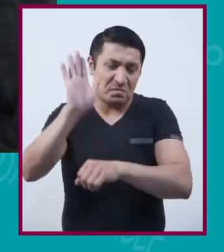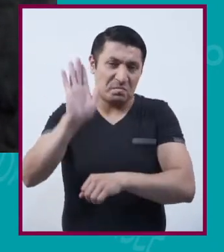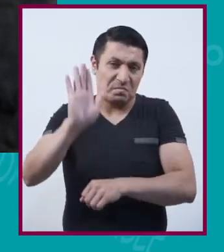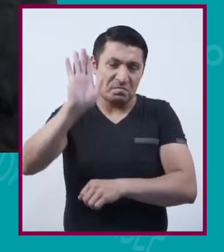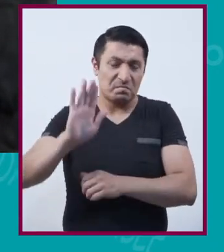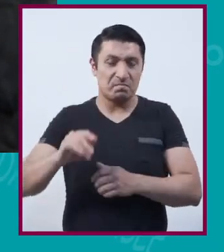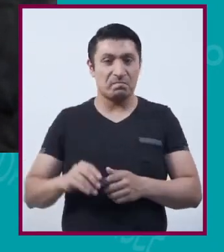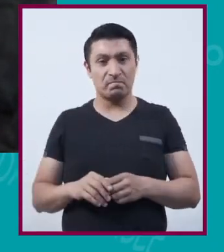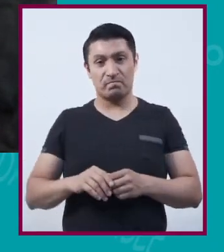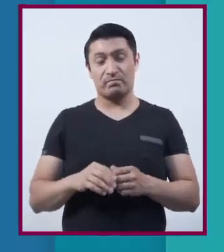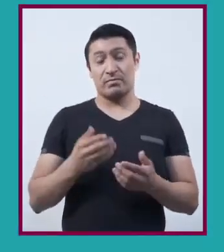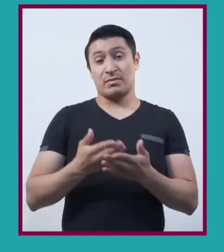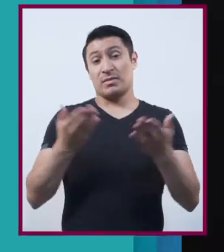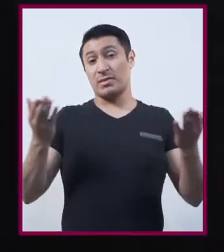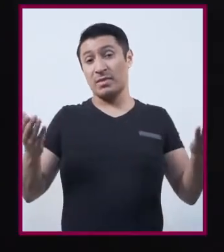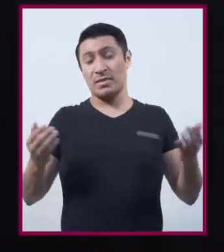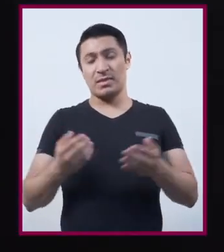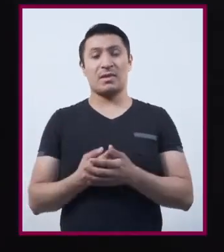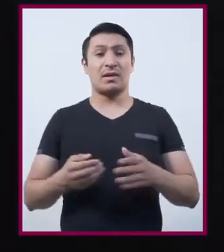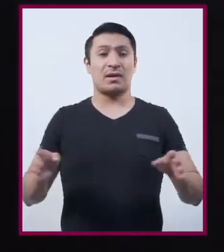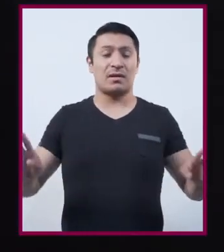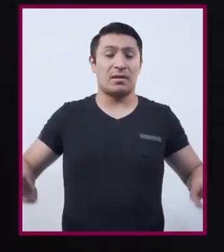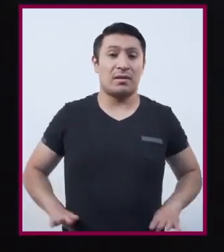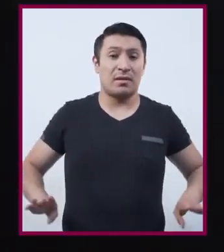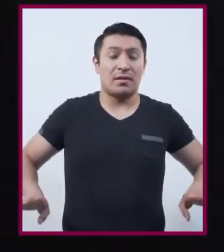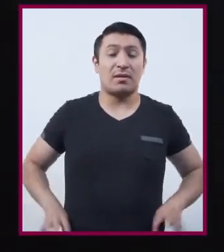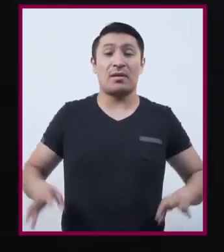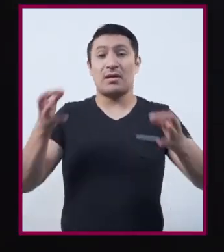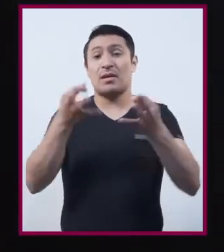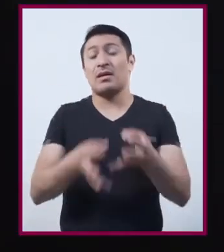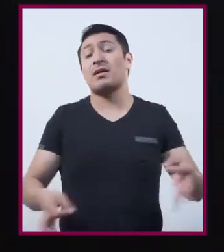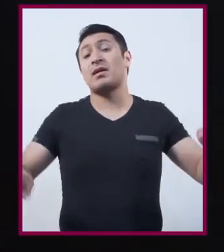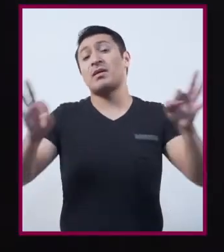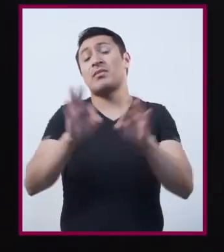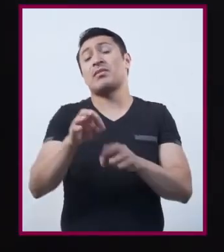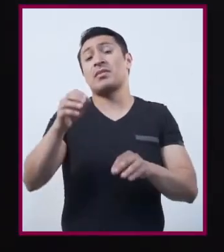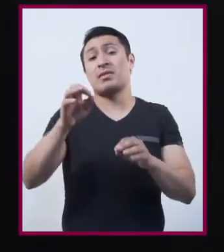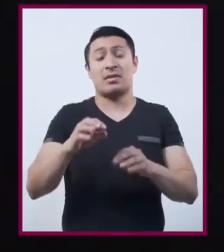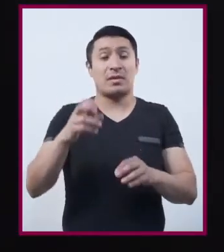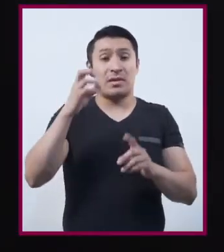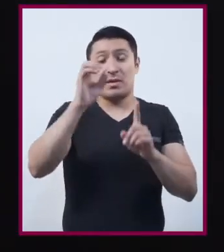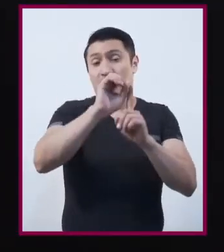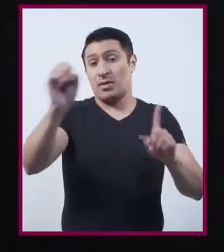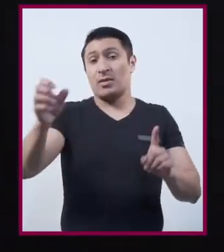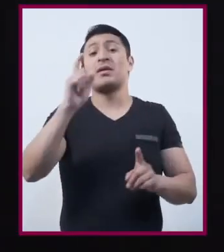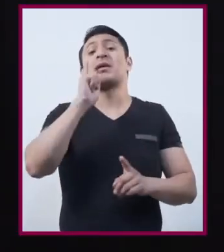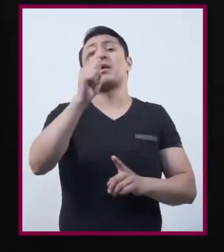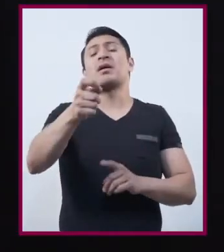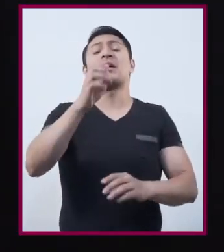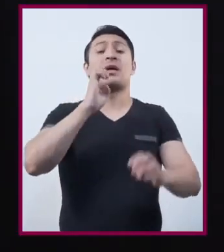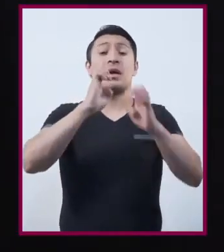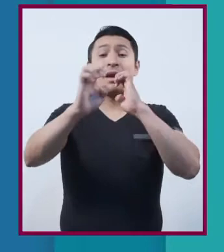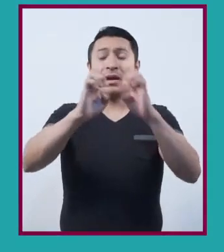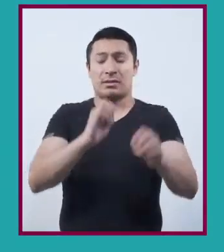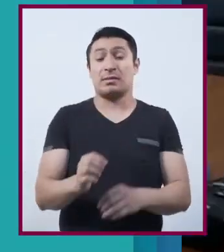cintas cinematográficas. Ahora bien, el elemento primordial de esta metodología es la